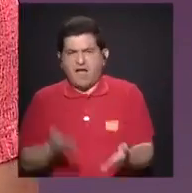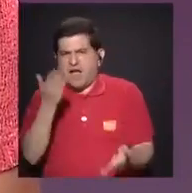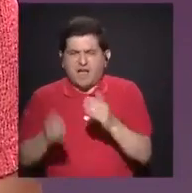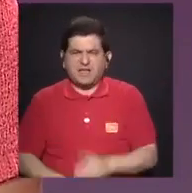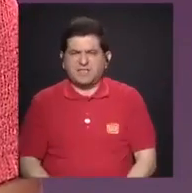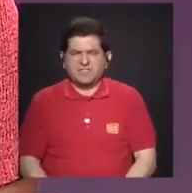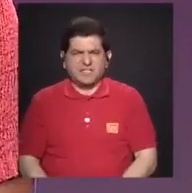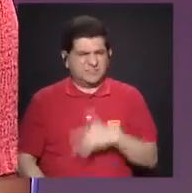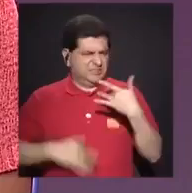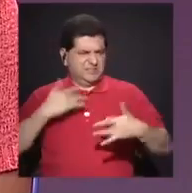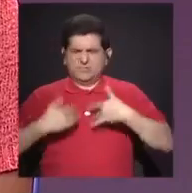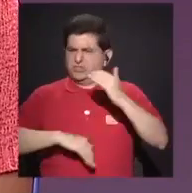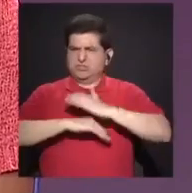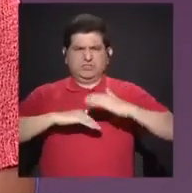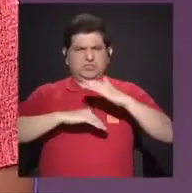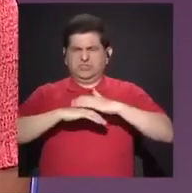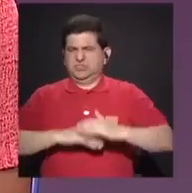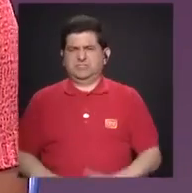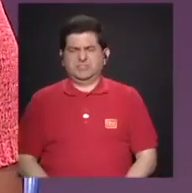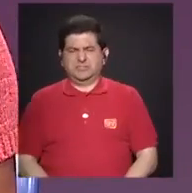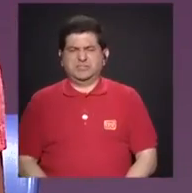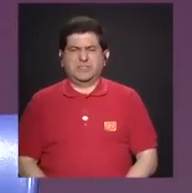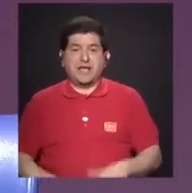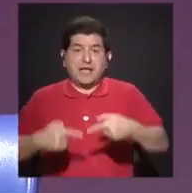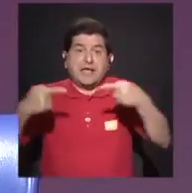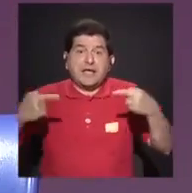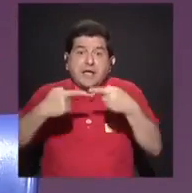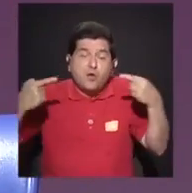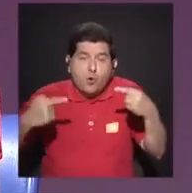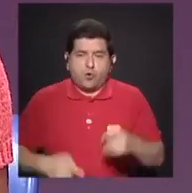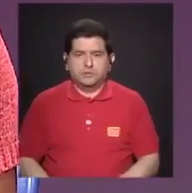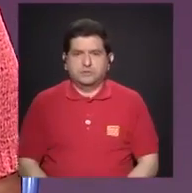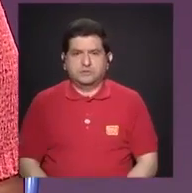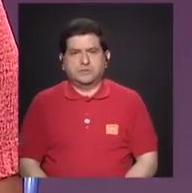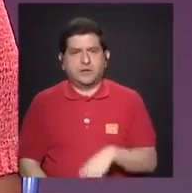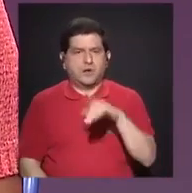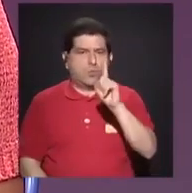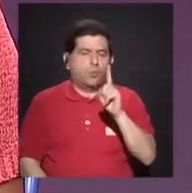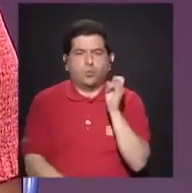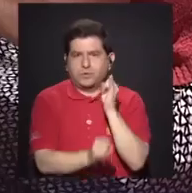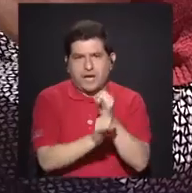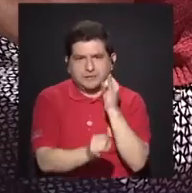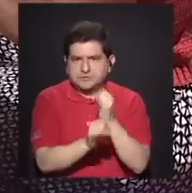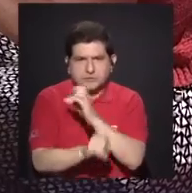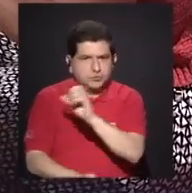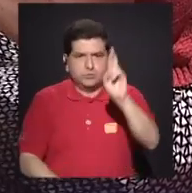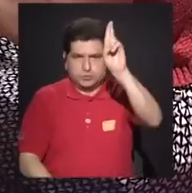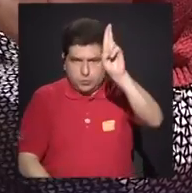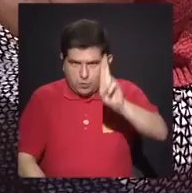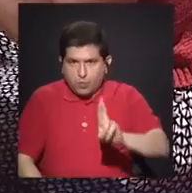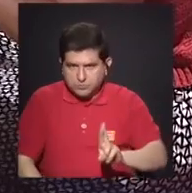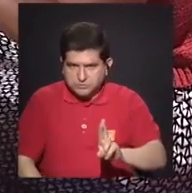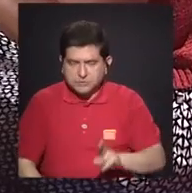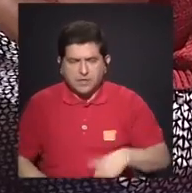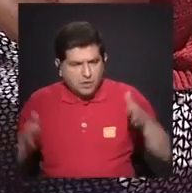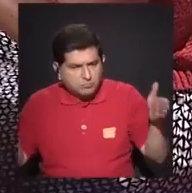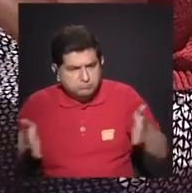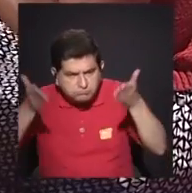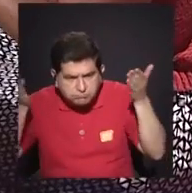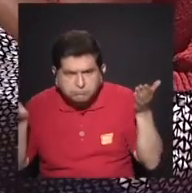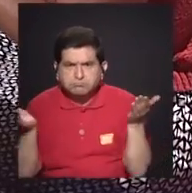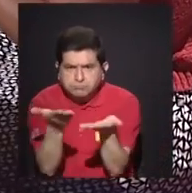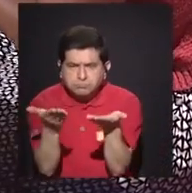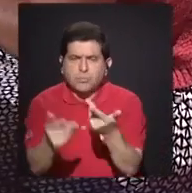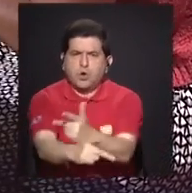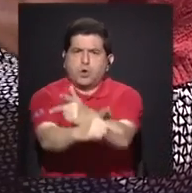se incomode tremendamente contra la institución que en Costa Rica promueve